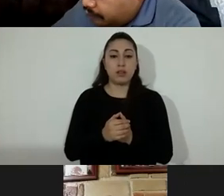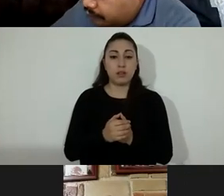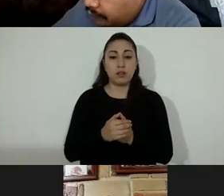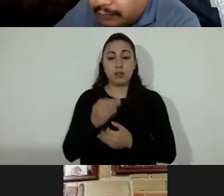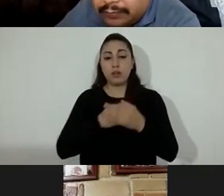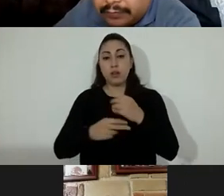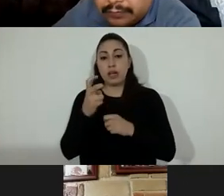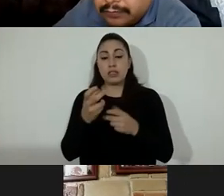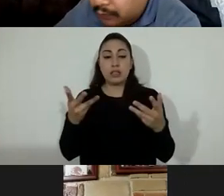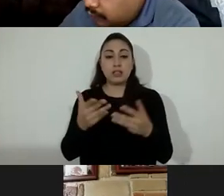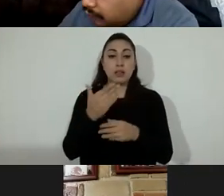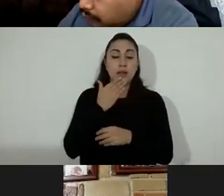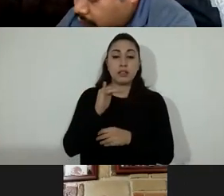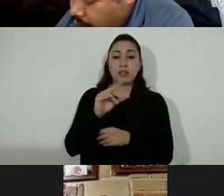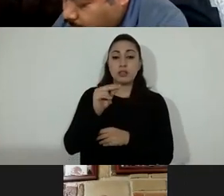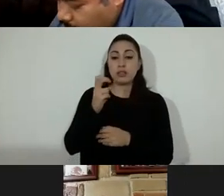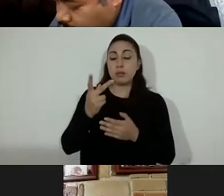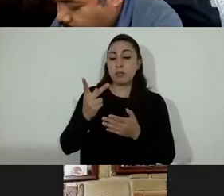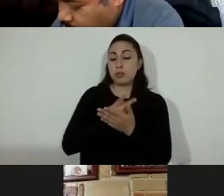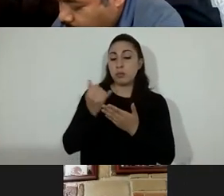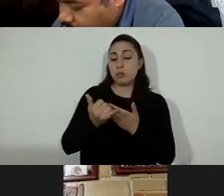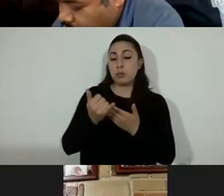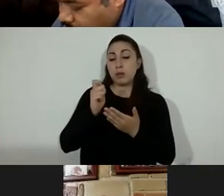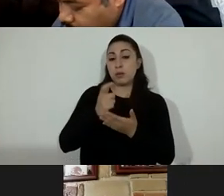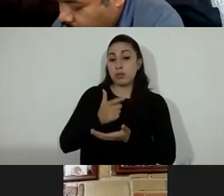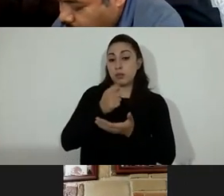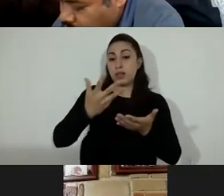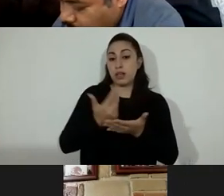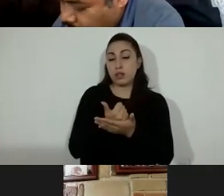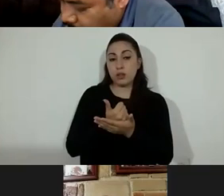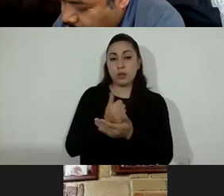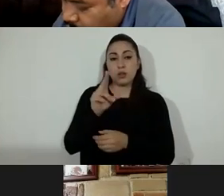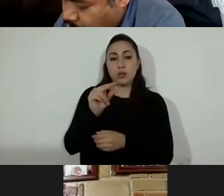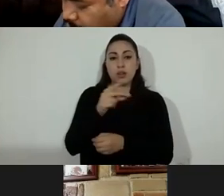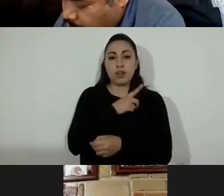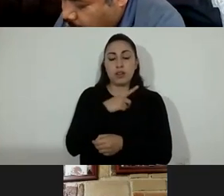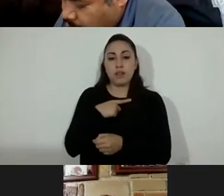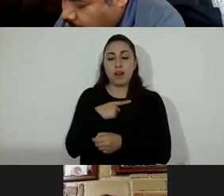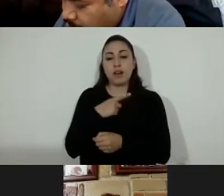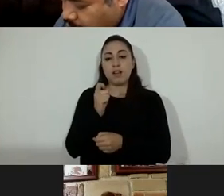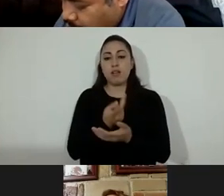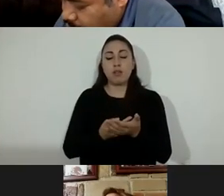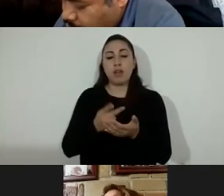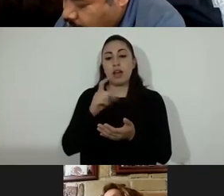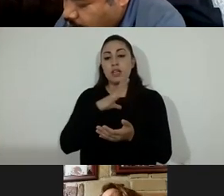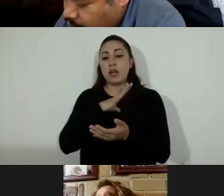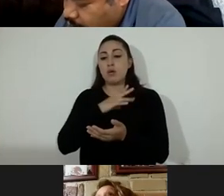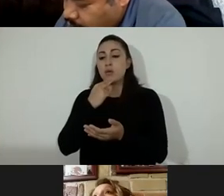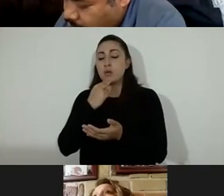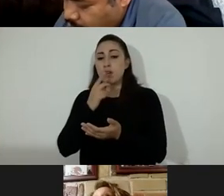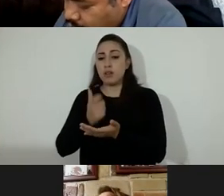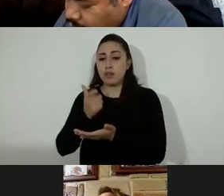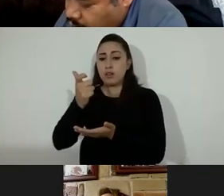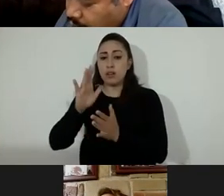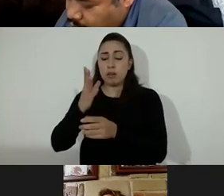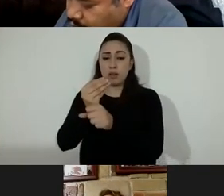llevó a cabo el presupuesto que ganó, sino que tiene que ver con que ahí ya se aplicó un recurso que se puede aplicar